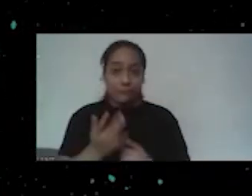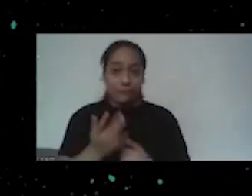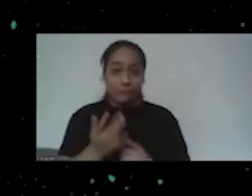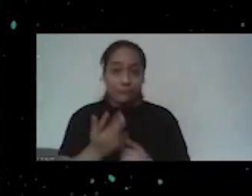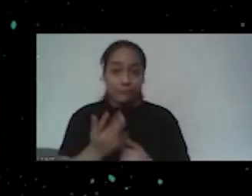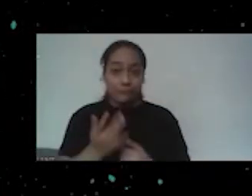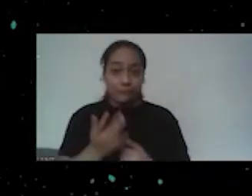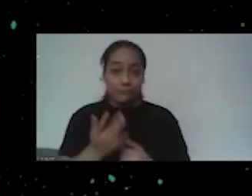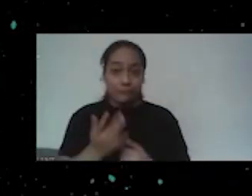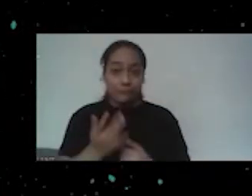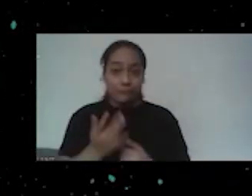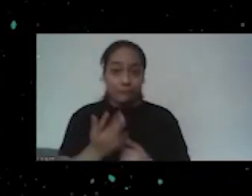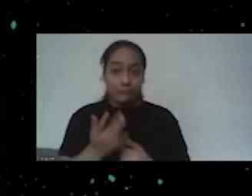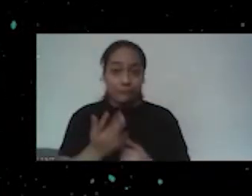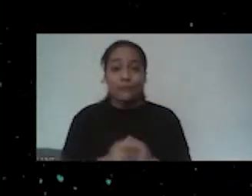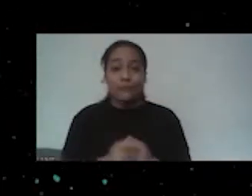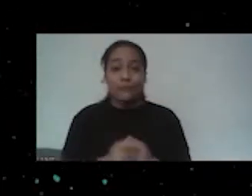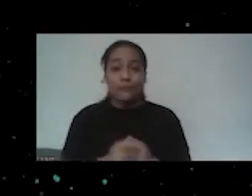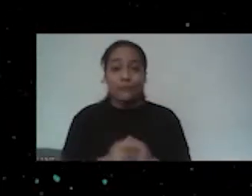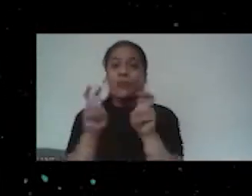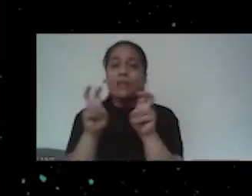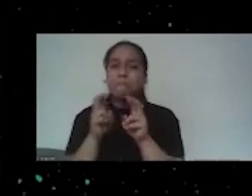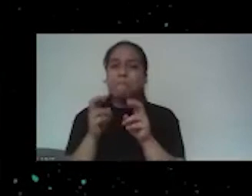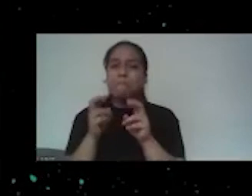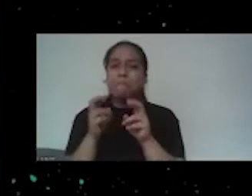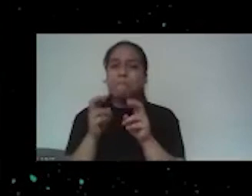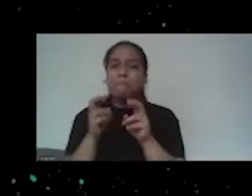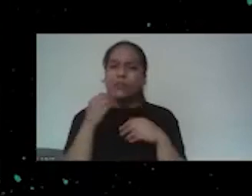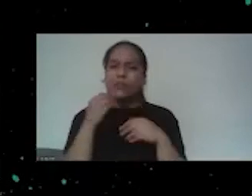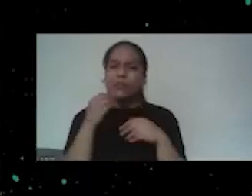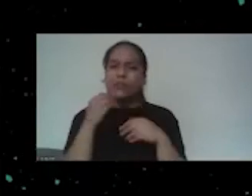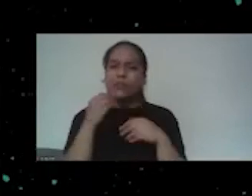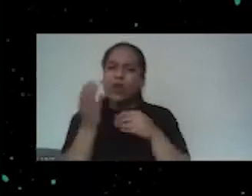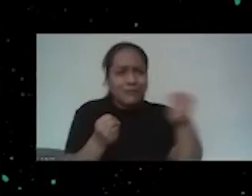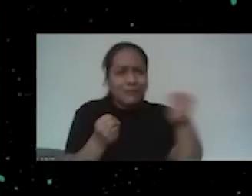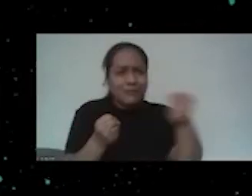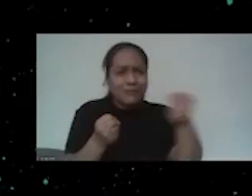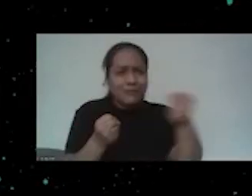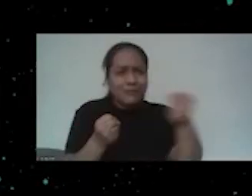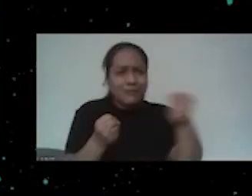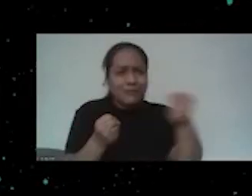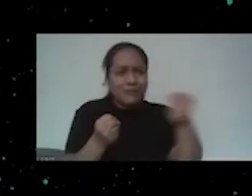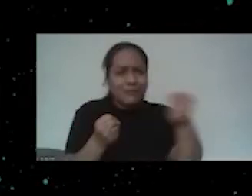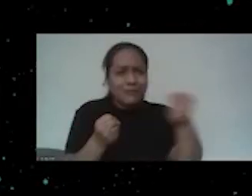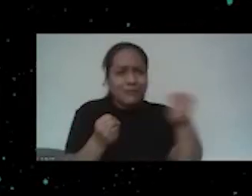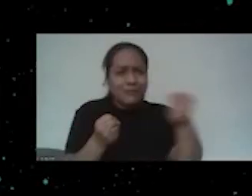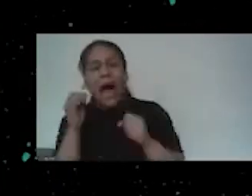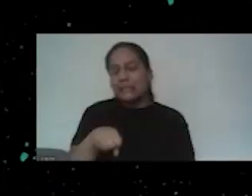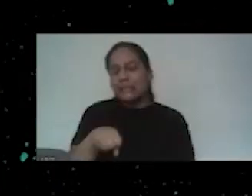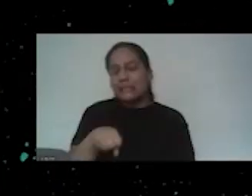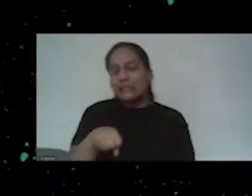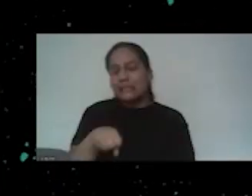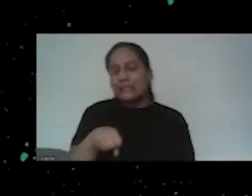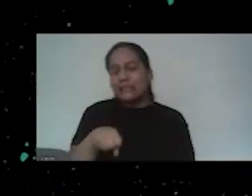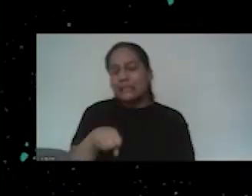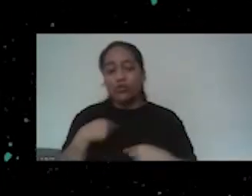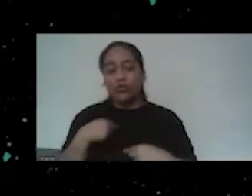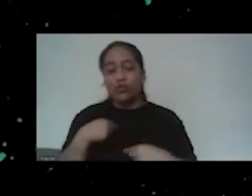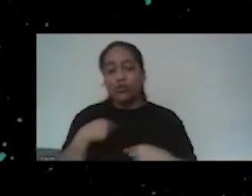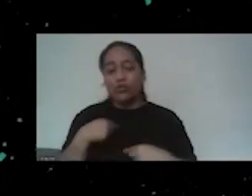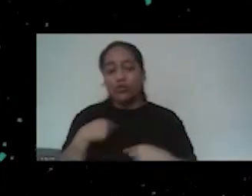Respecto a si involucro a otras mujeres en mis procesos, sí. Yo he formado 5 bordadoras